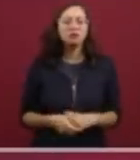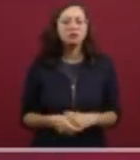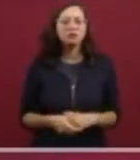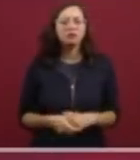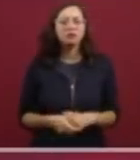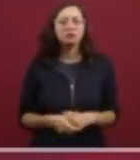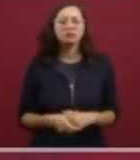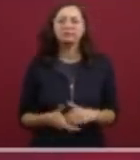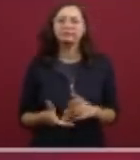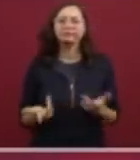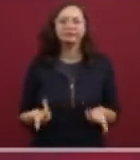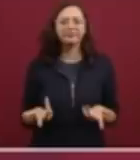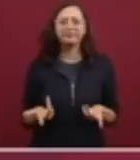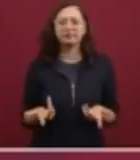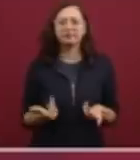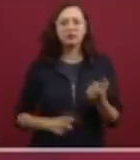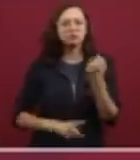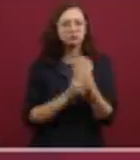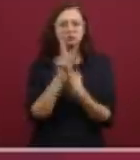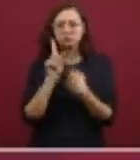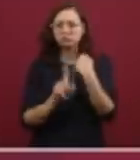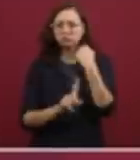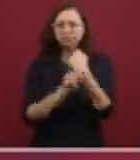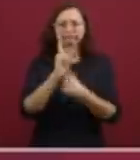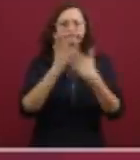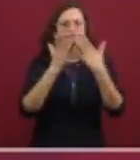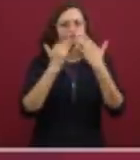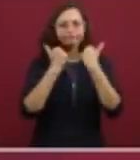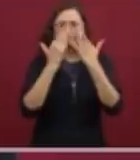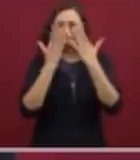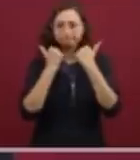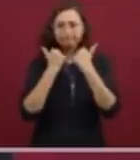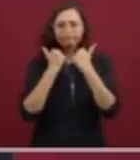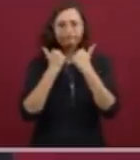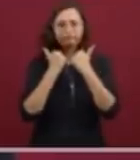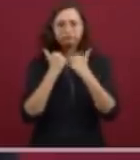Entonces, no hay problema de